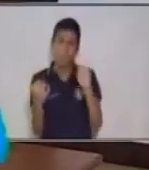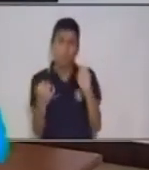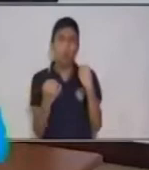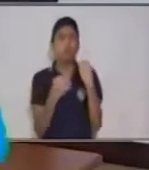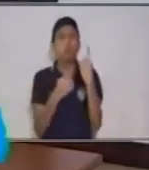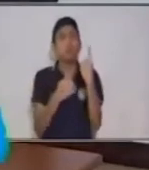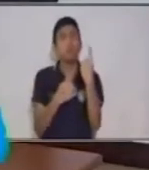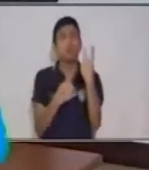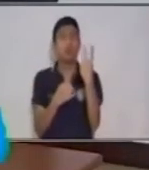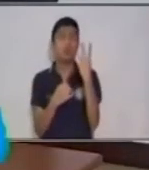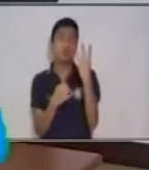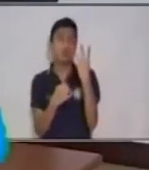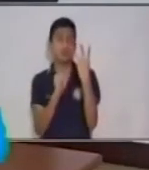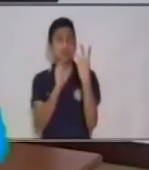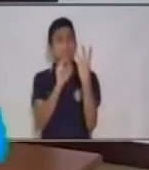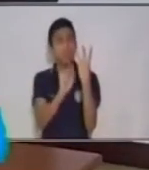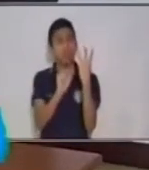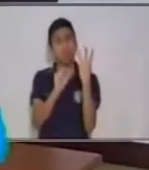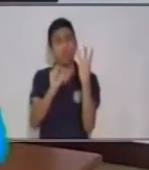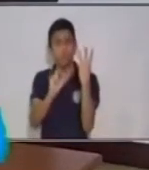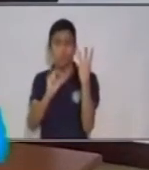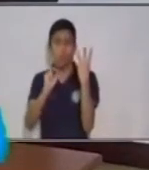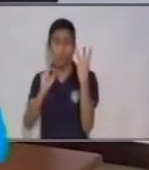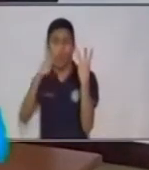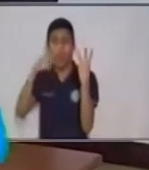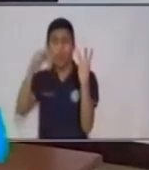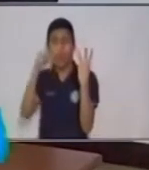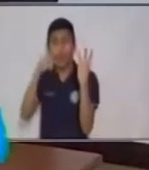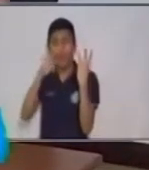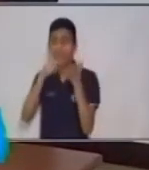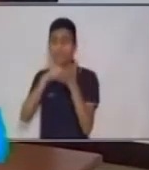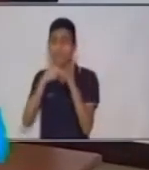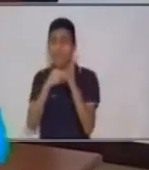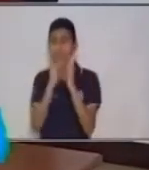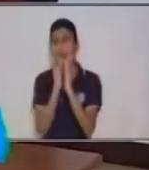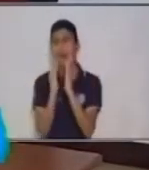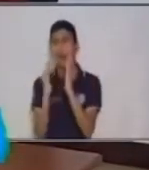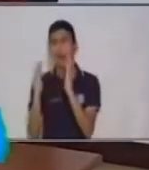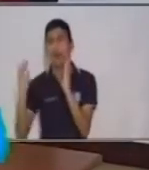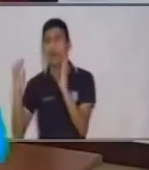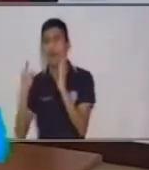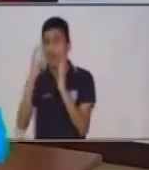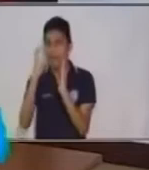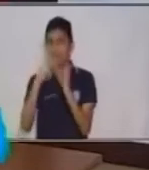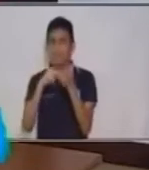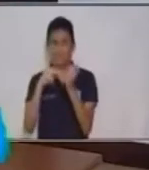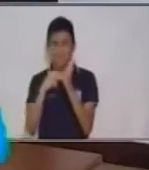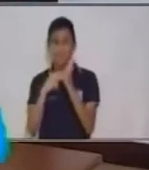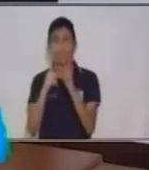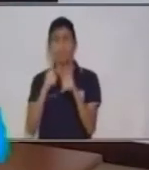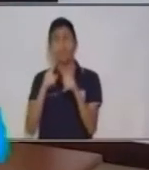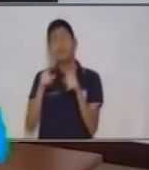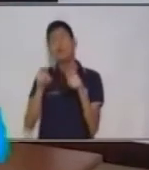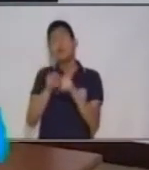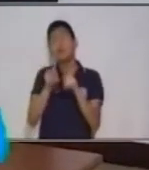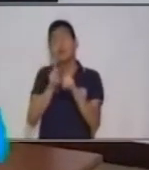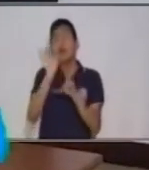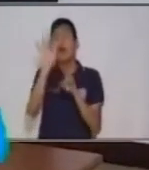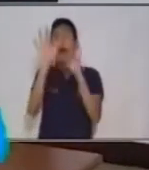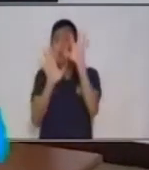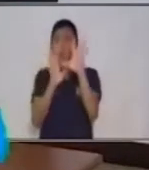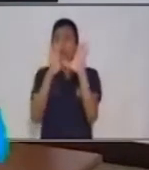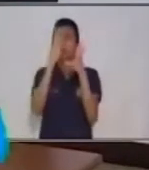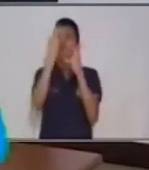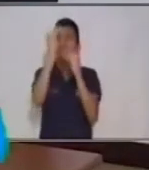pero en este caso, como no estamos hablando de un universo, sino que estamos hablando de ciertos datos